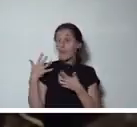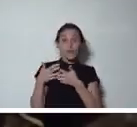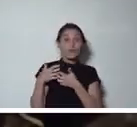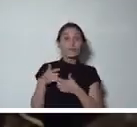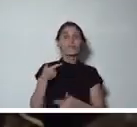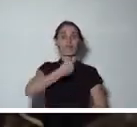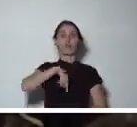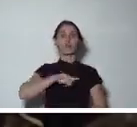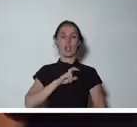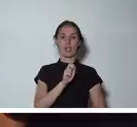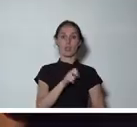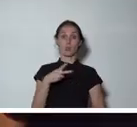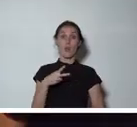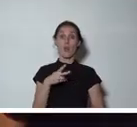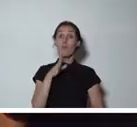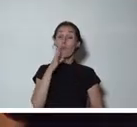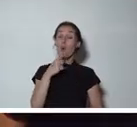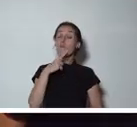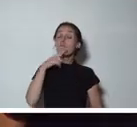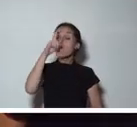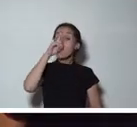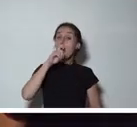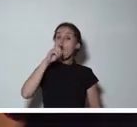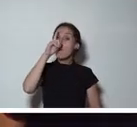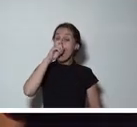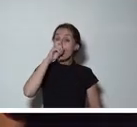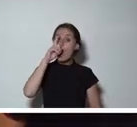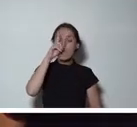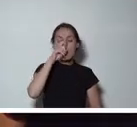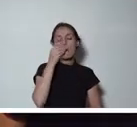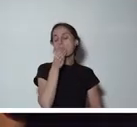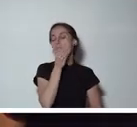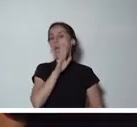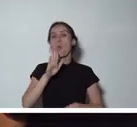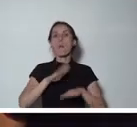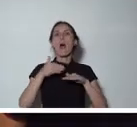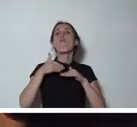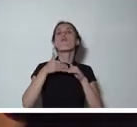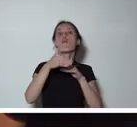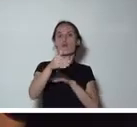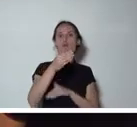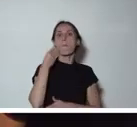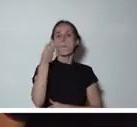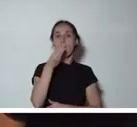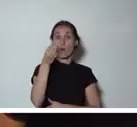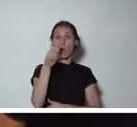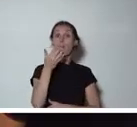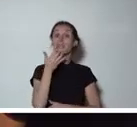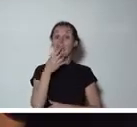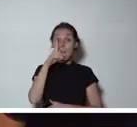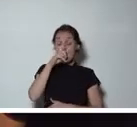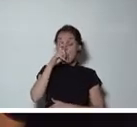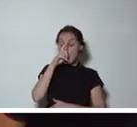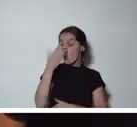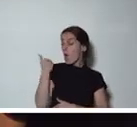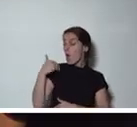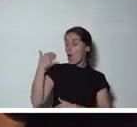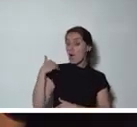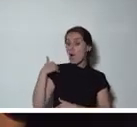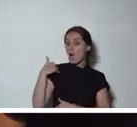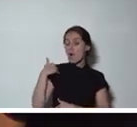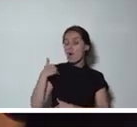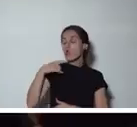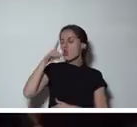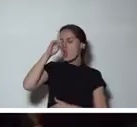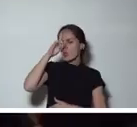futuro porque si no tenemos memoria no vamos a saber entender por qué estamos aquí Quiénes somos Quiénes son las que han